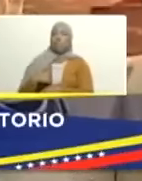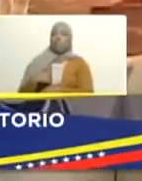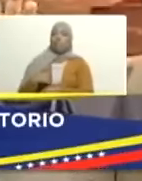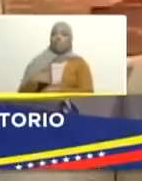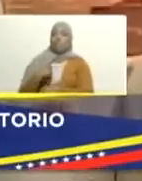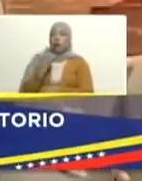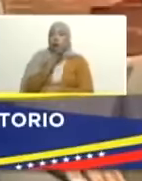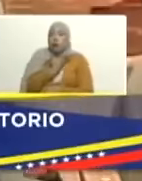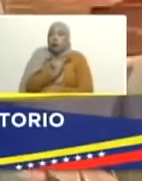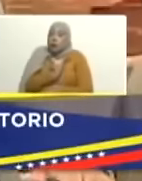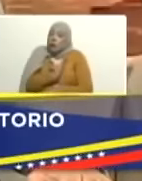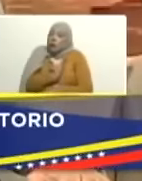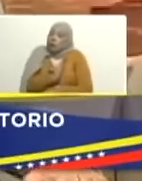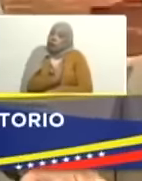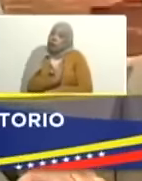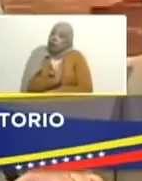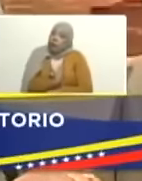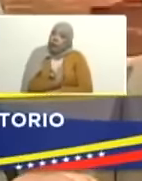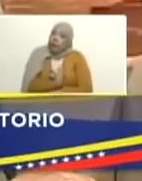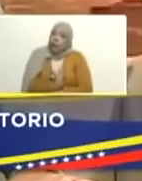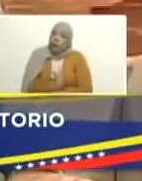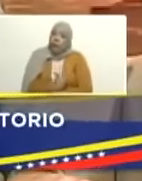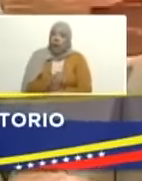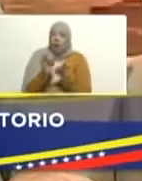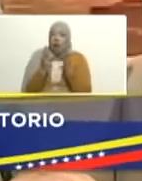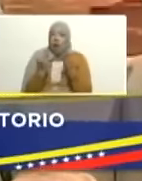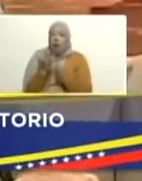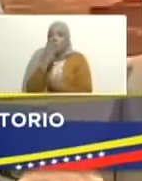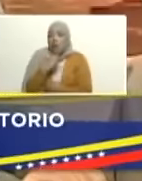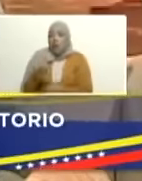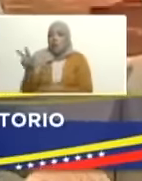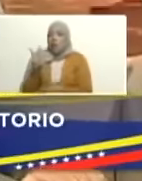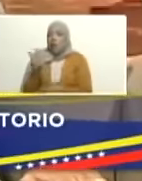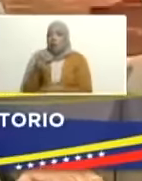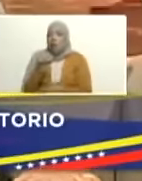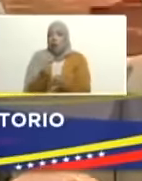donde están, la soledad. La soledad.